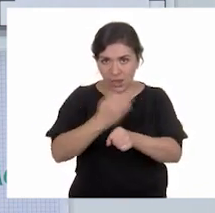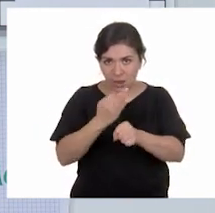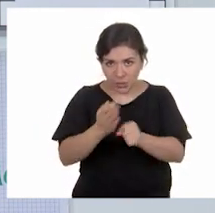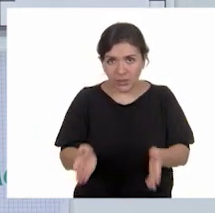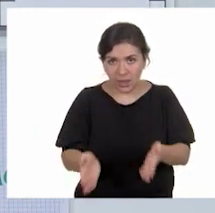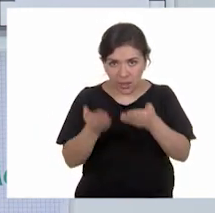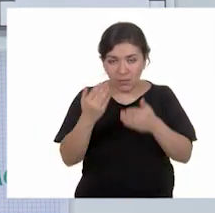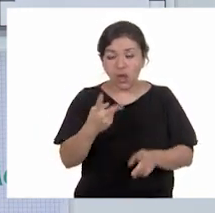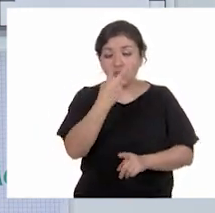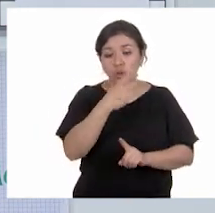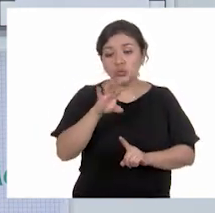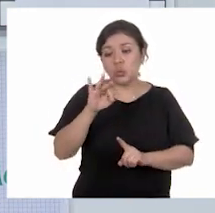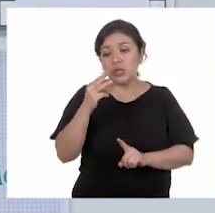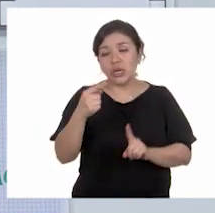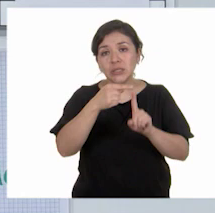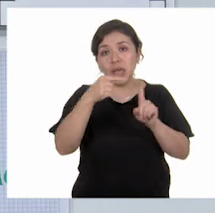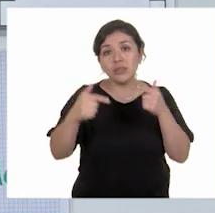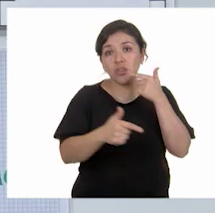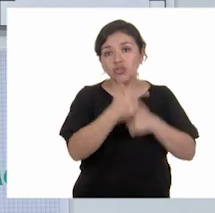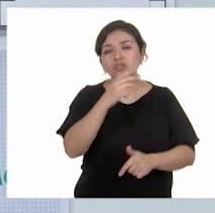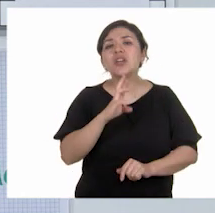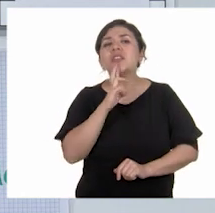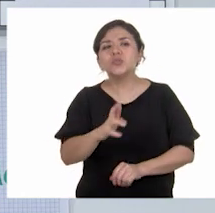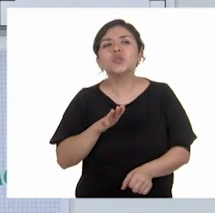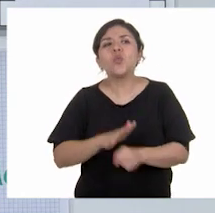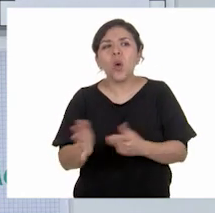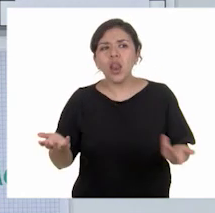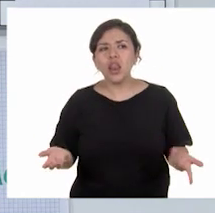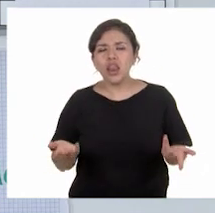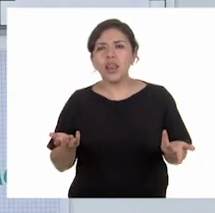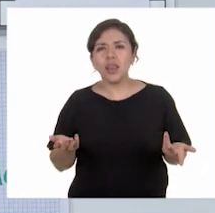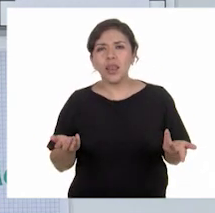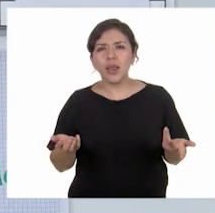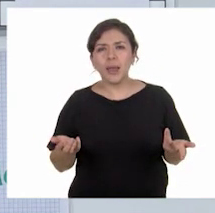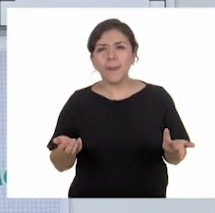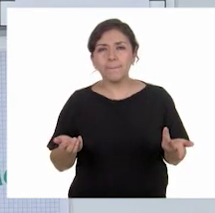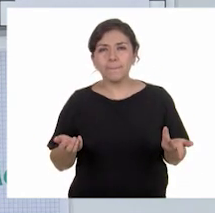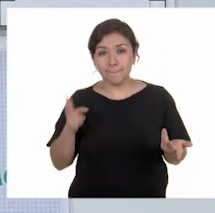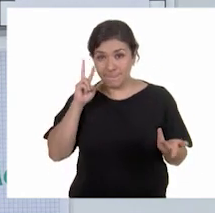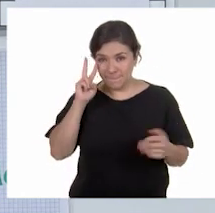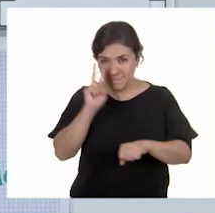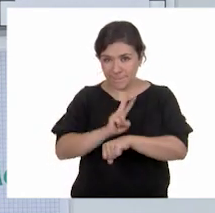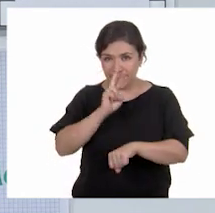entre 12, ¿el resultado cuál es, Raulito? A ver,